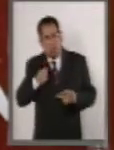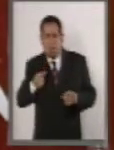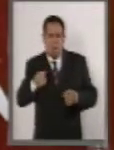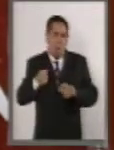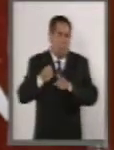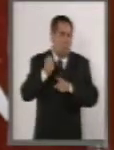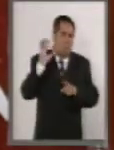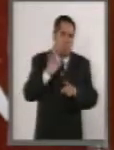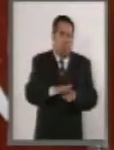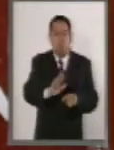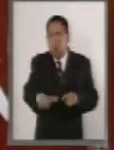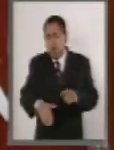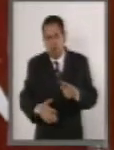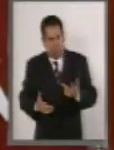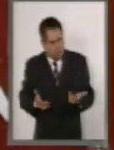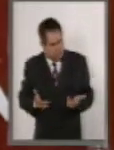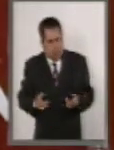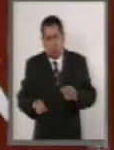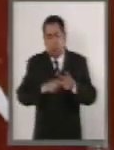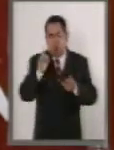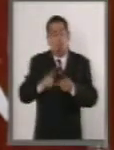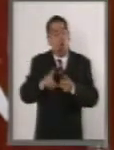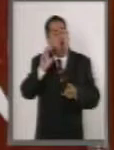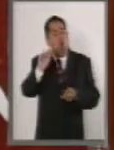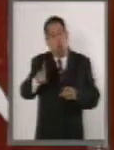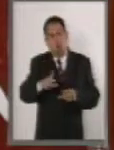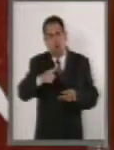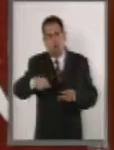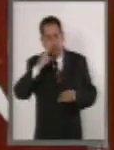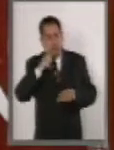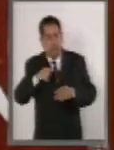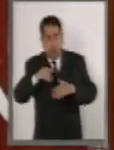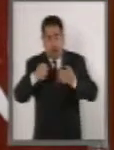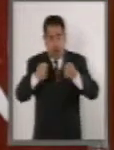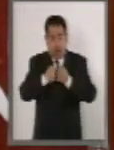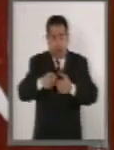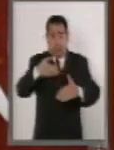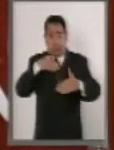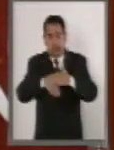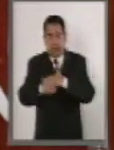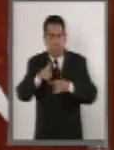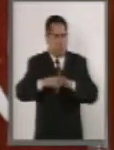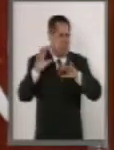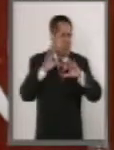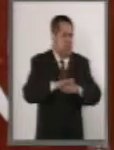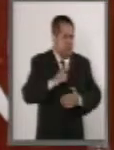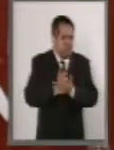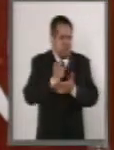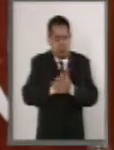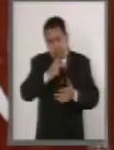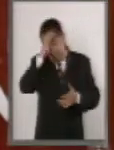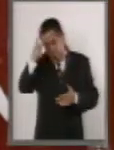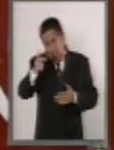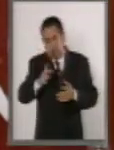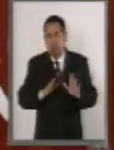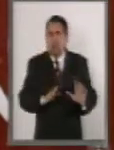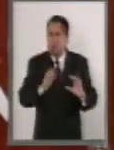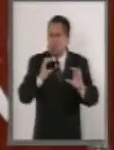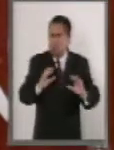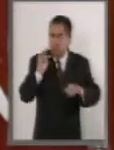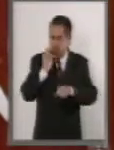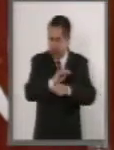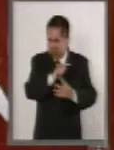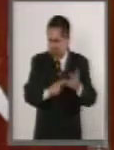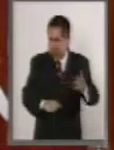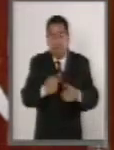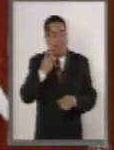aquellos que también se ven amenazados al cruzar la frontera Y por supuesto, de manera muy importante,